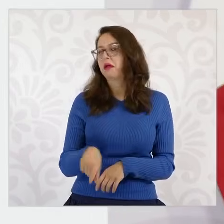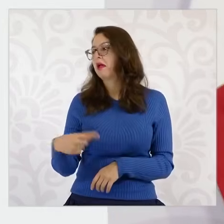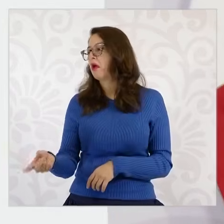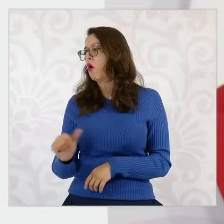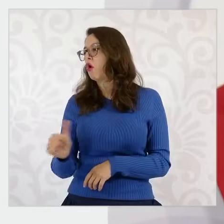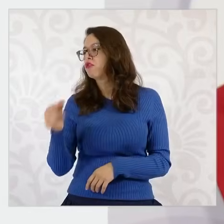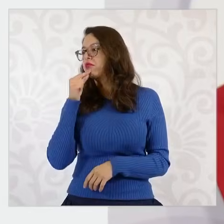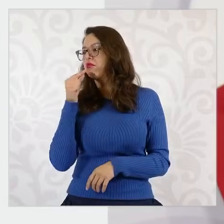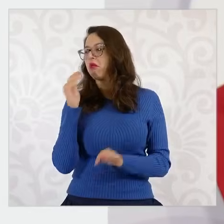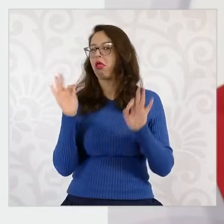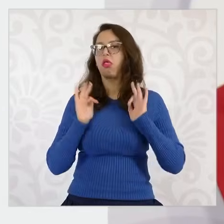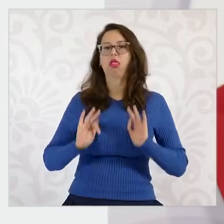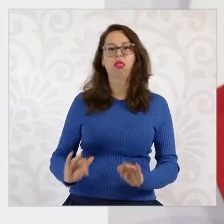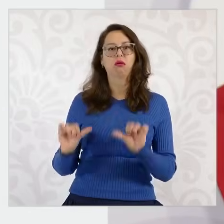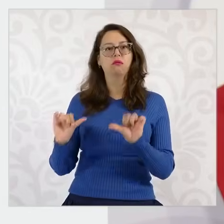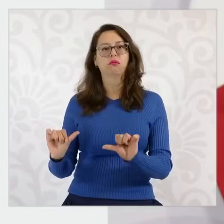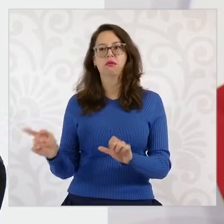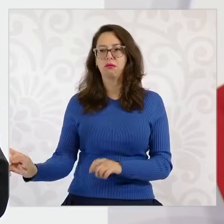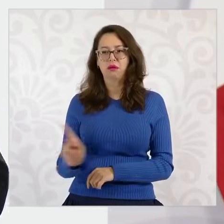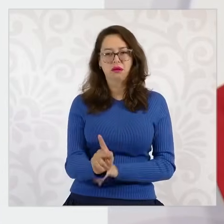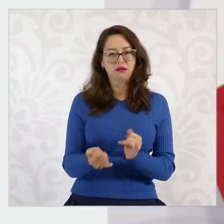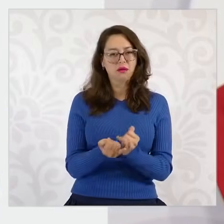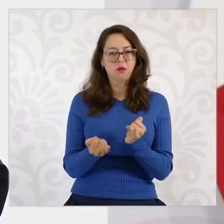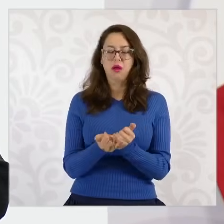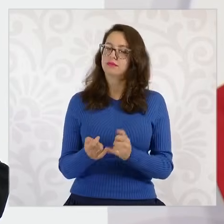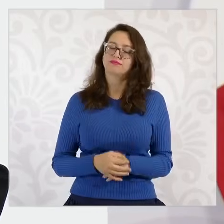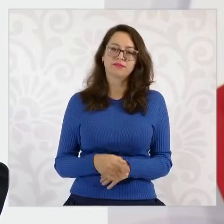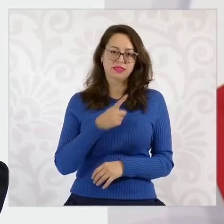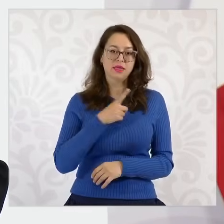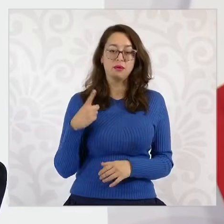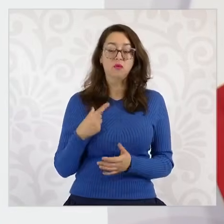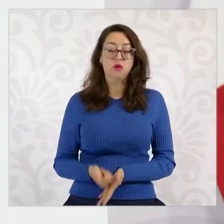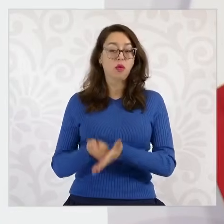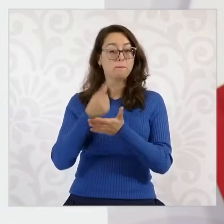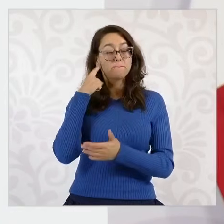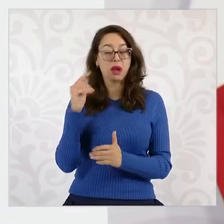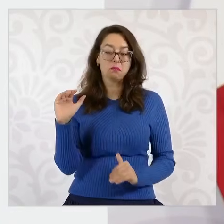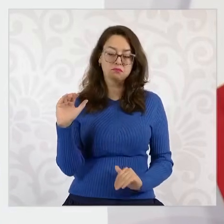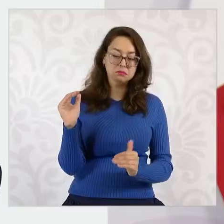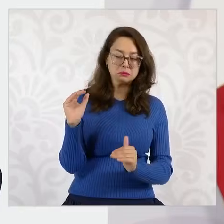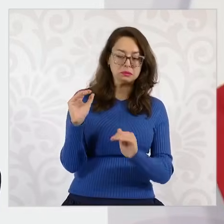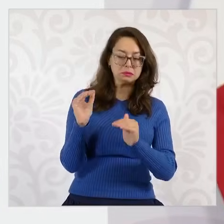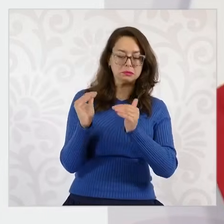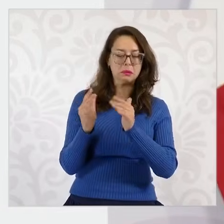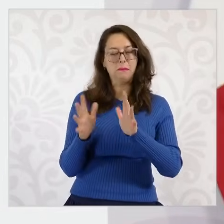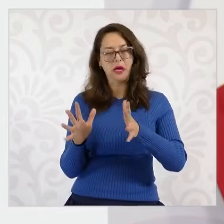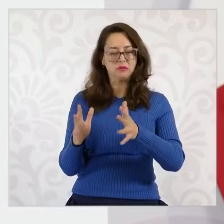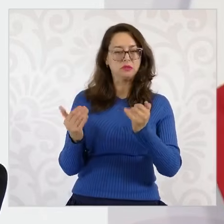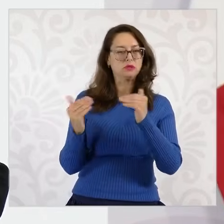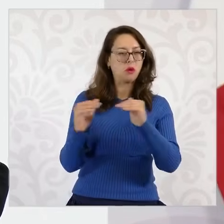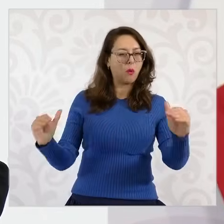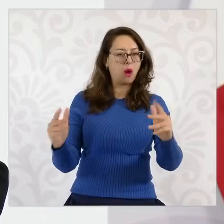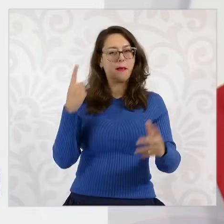problemas. Entonces, más bien lo que nosotros queremos es que todos lleguen iguales, todos lleguen parejos. Entonces, que tengan lo mínimo indispensable